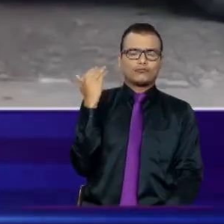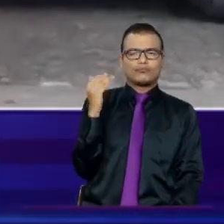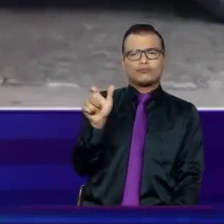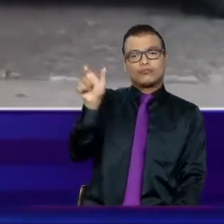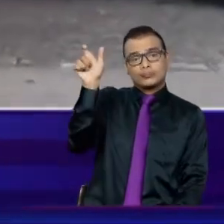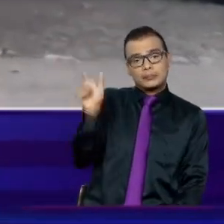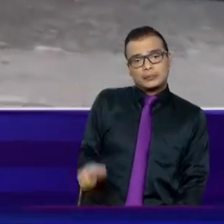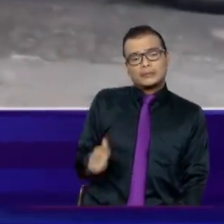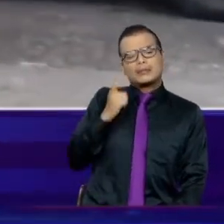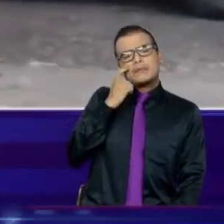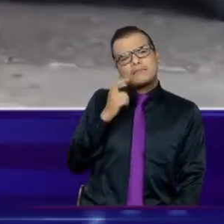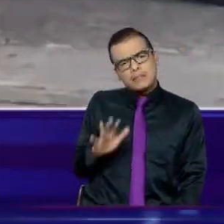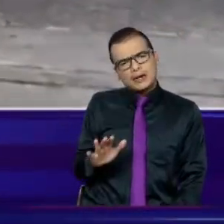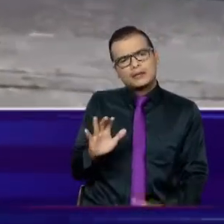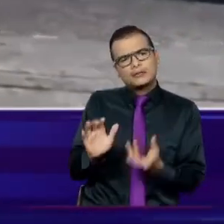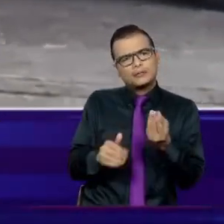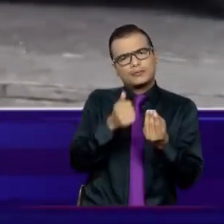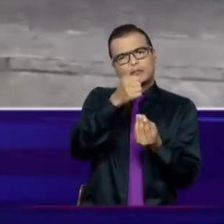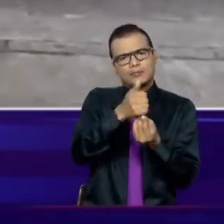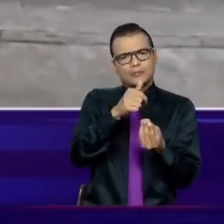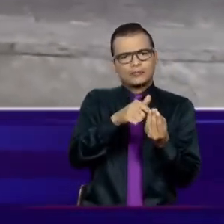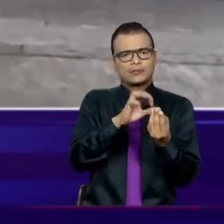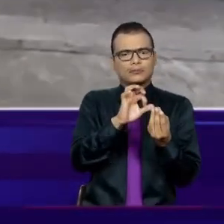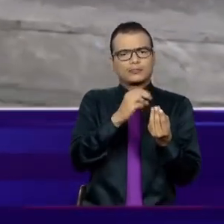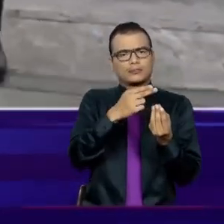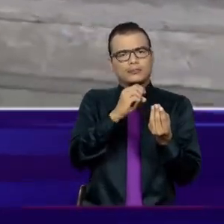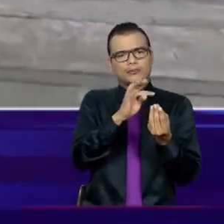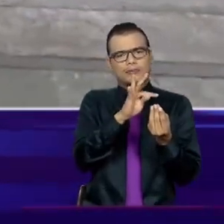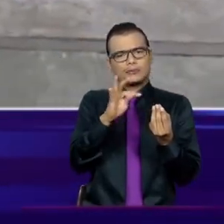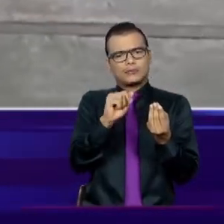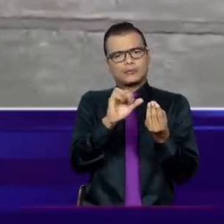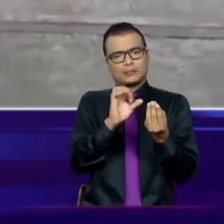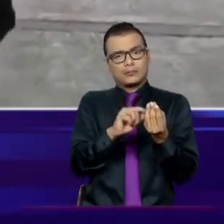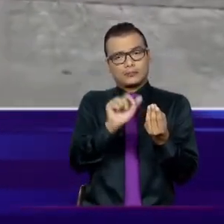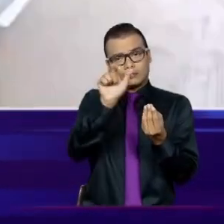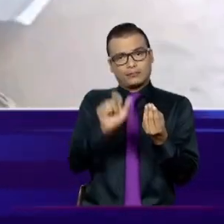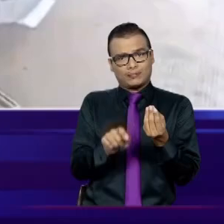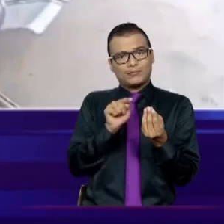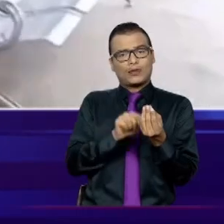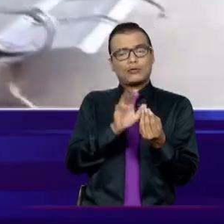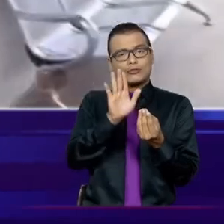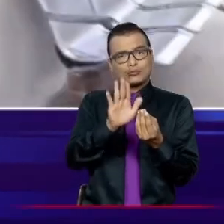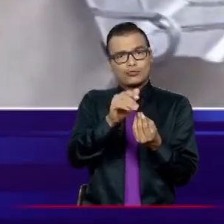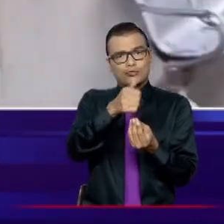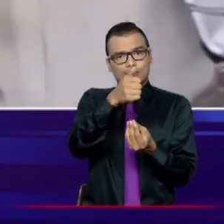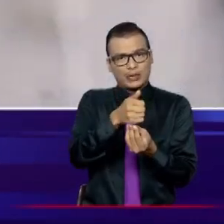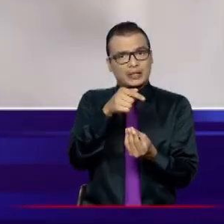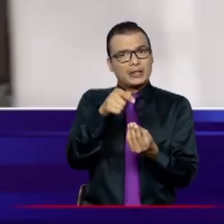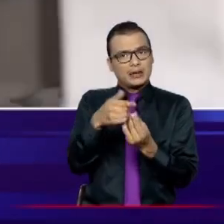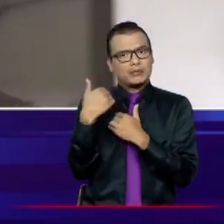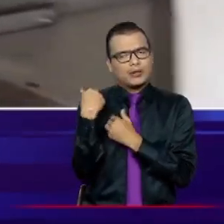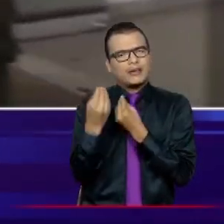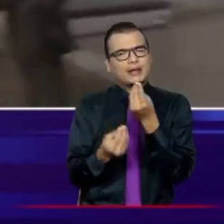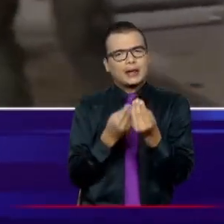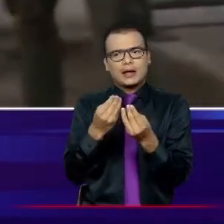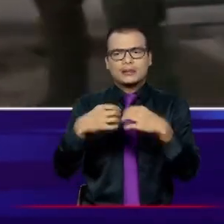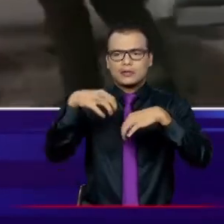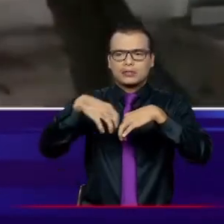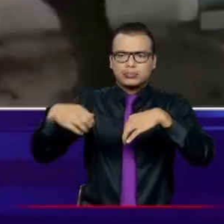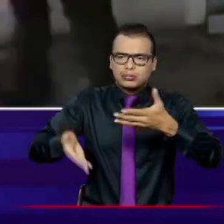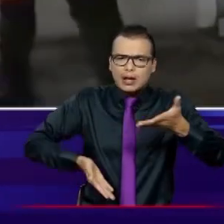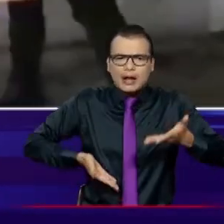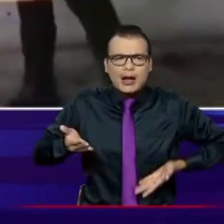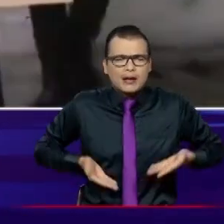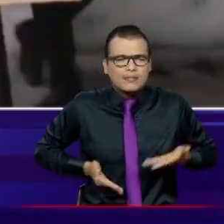un presunto cabecilla de los Xotas. Se trata de alias Cacachi, quien estaría encargado de cobrar extorsiones a los comerciantes